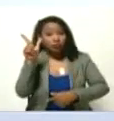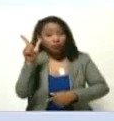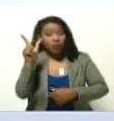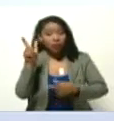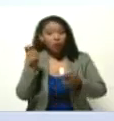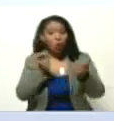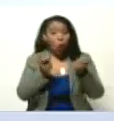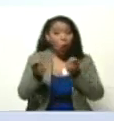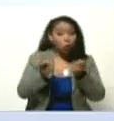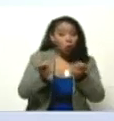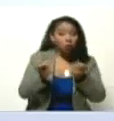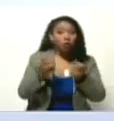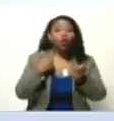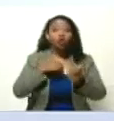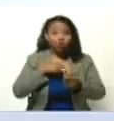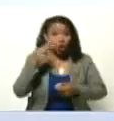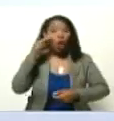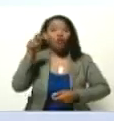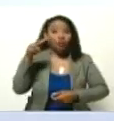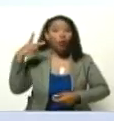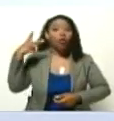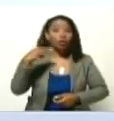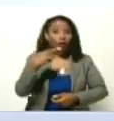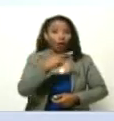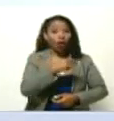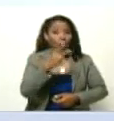Contraloría, mira, lo vimos en las Tejerías,